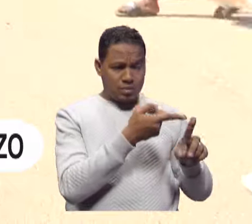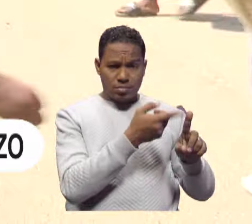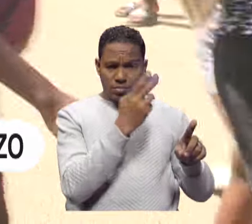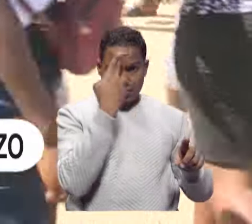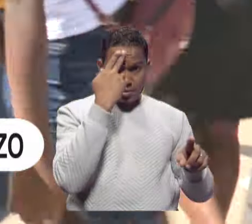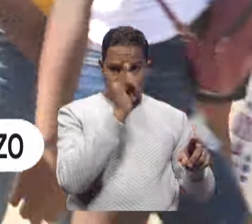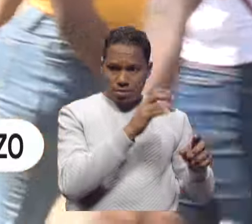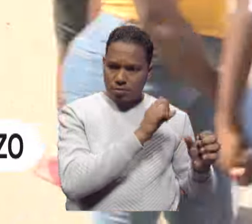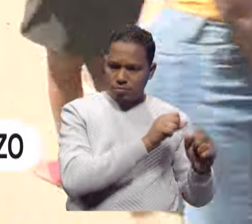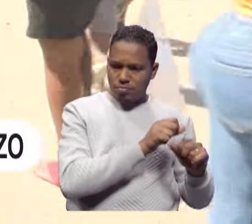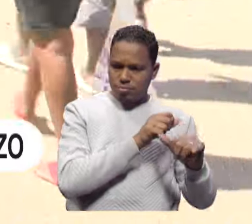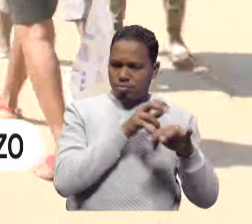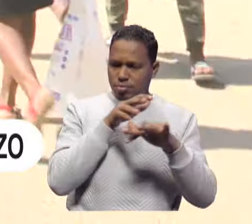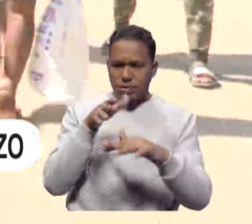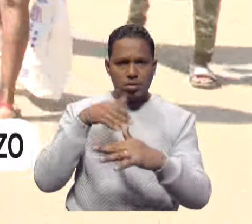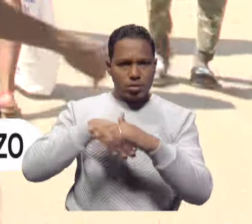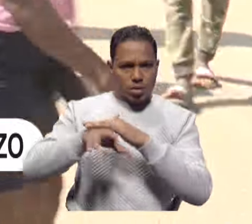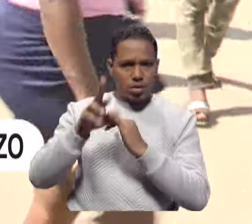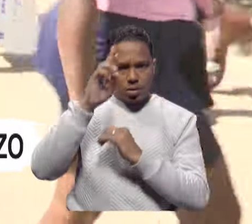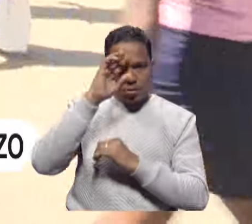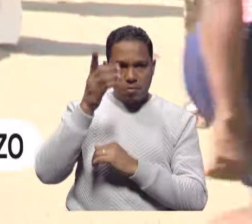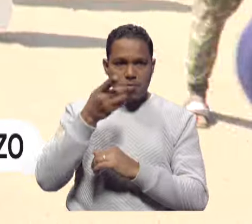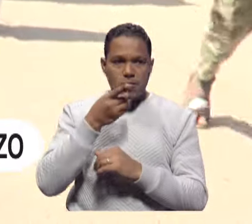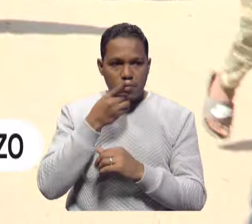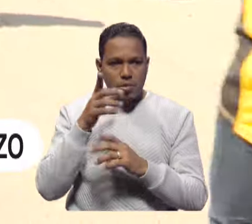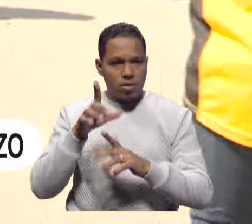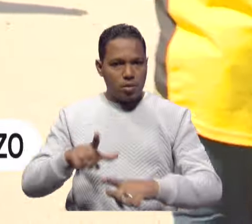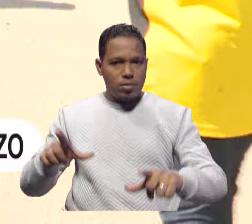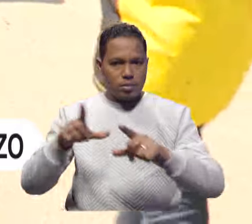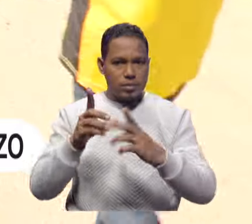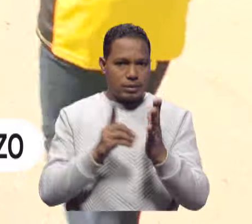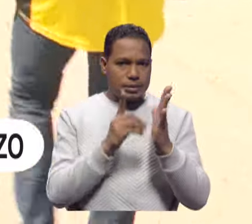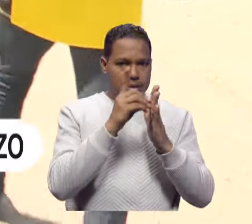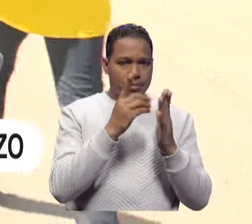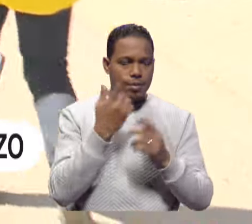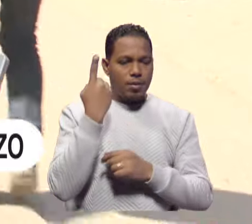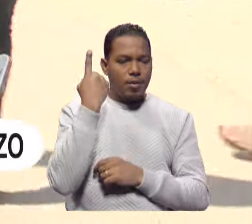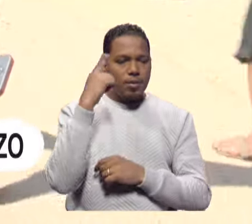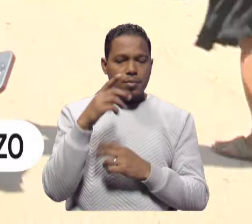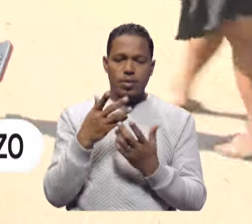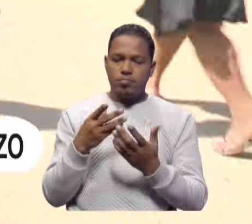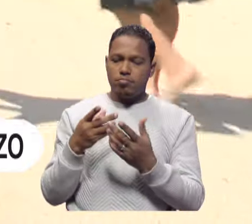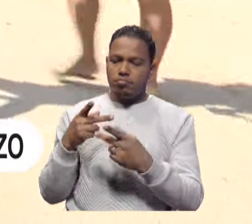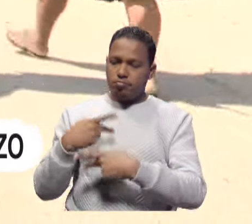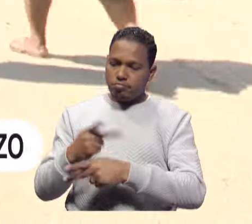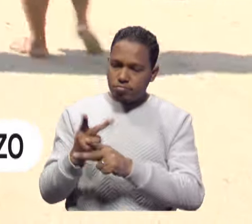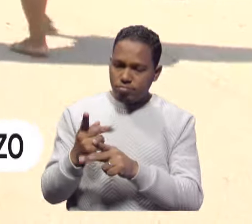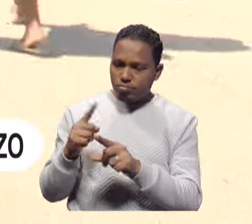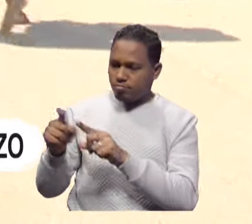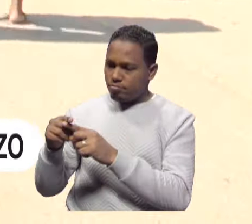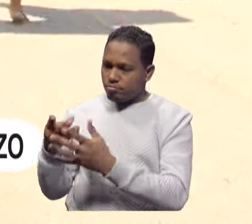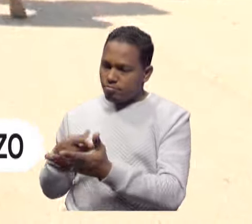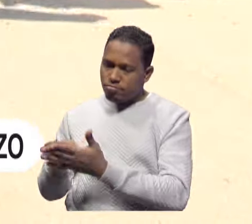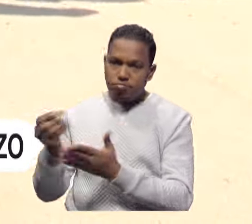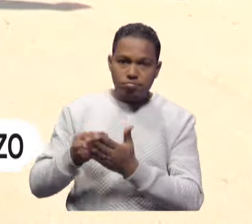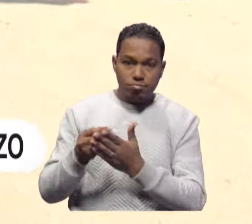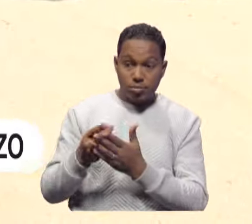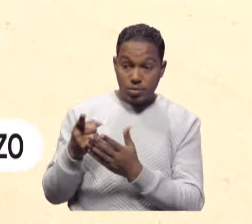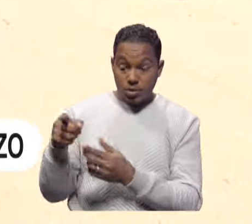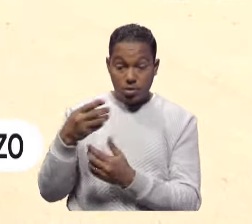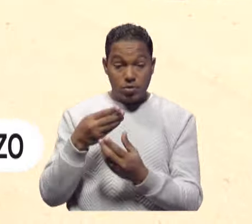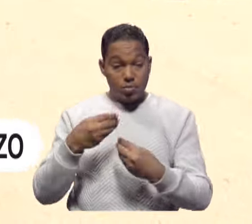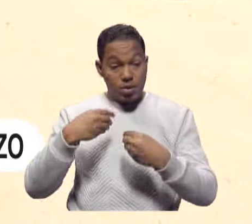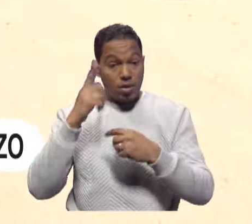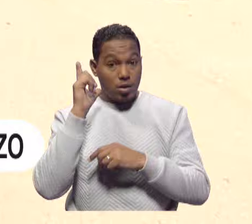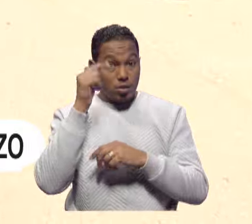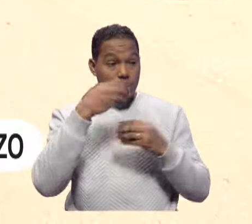hacia territorio dominicano, hacia esta localidad de Dajabón, para adquirir distintos productos, tanto para